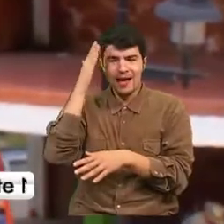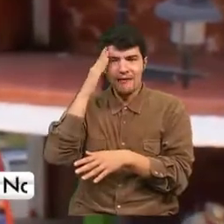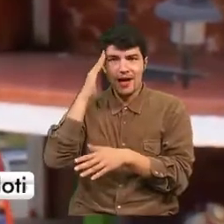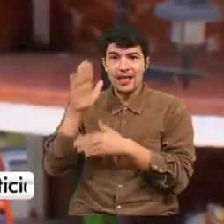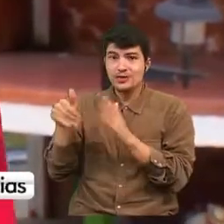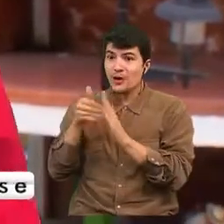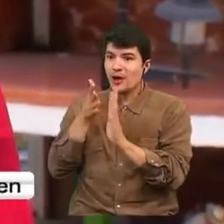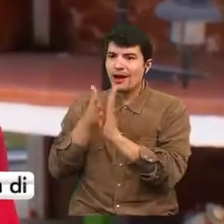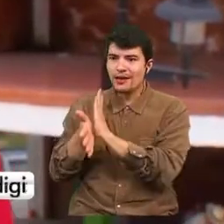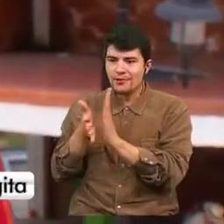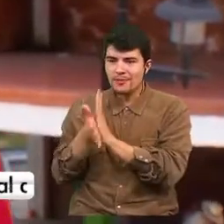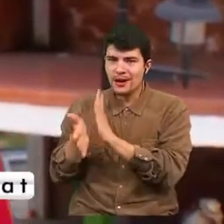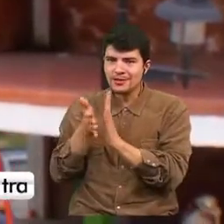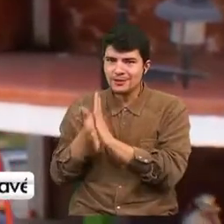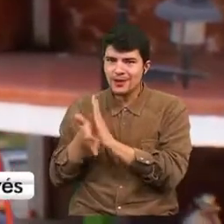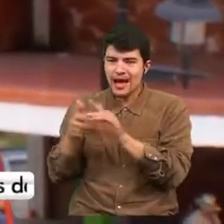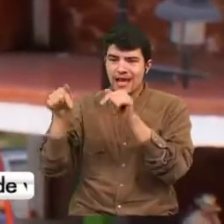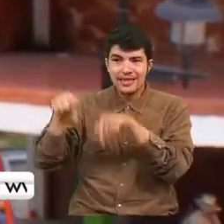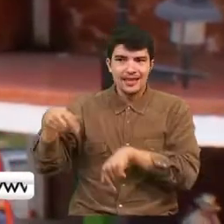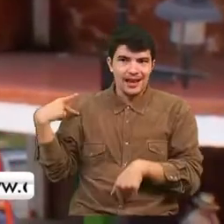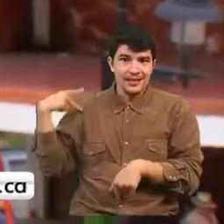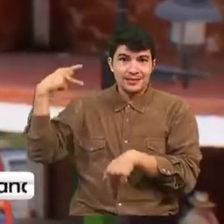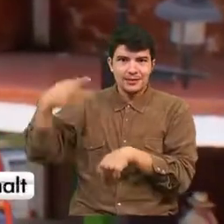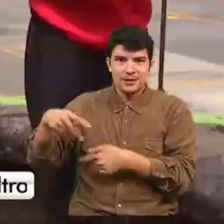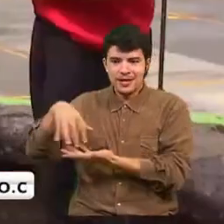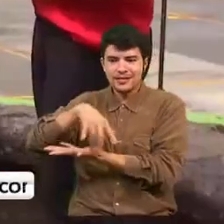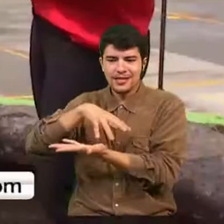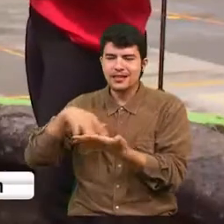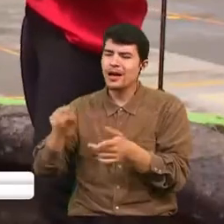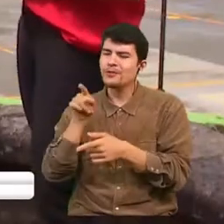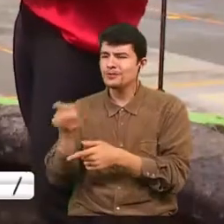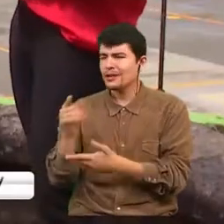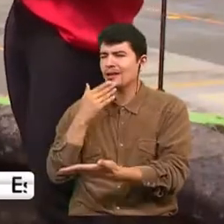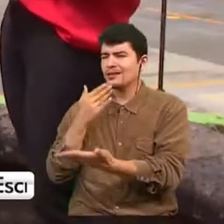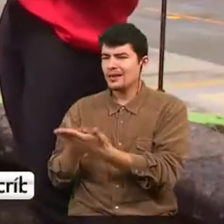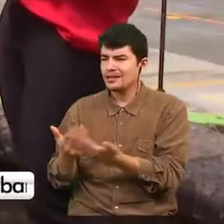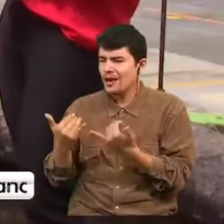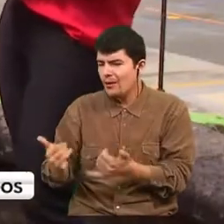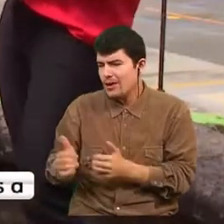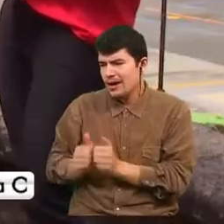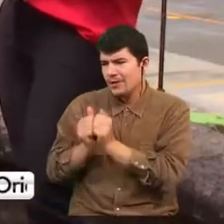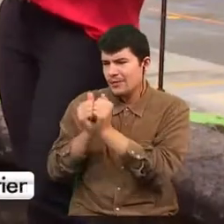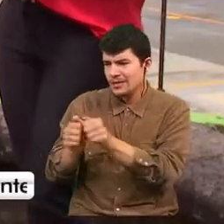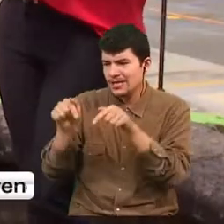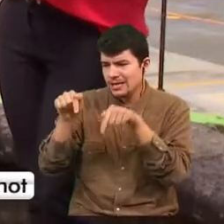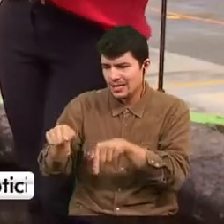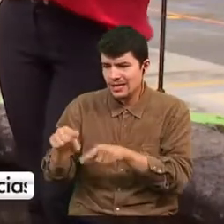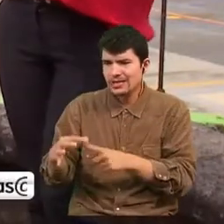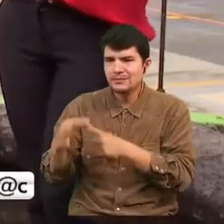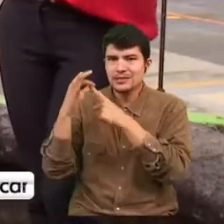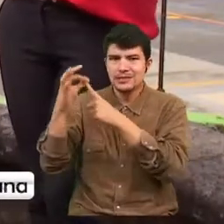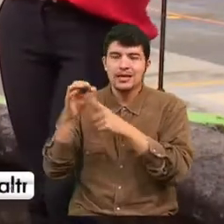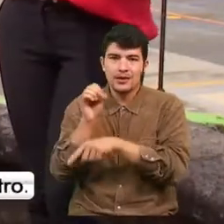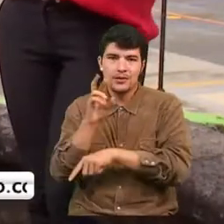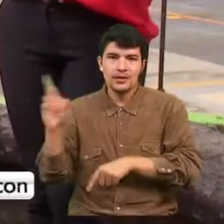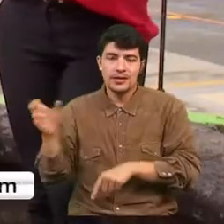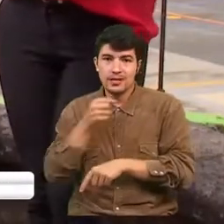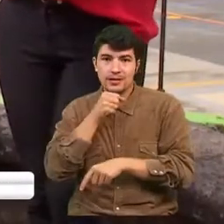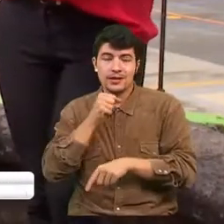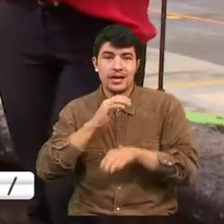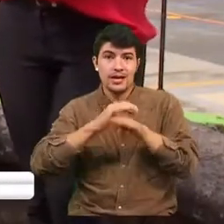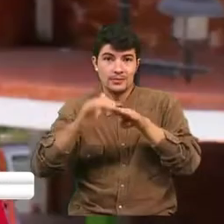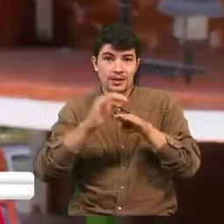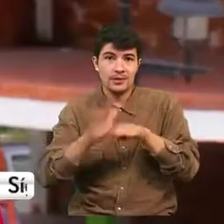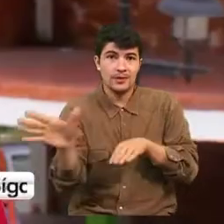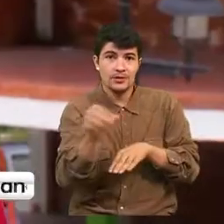los datos históricos más representativos de Santander. A usted le agradecemos por estar aquí en esta transmisión especial y los invitamos a